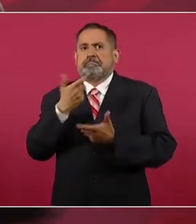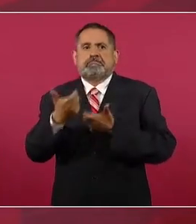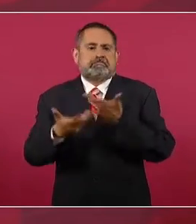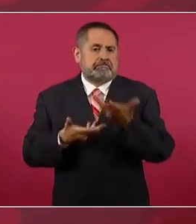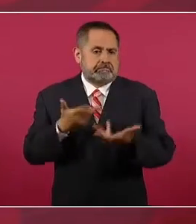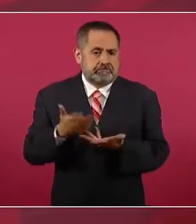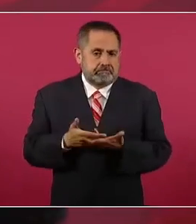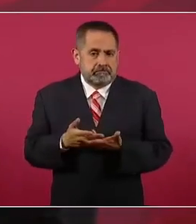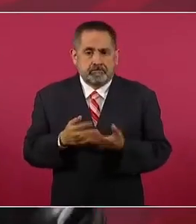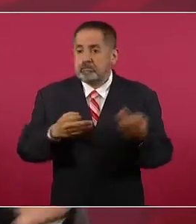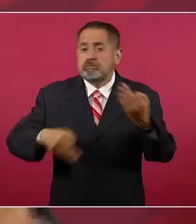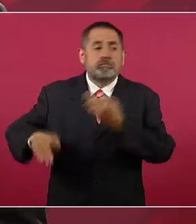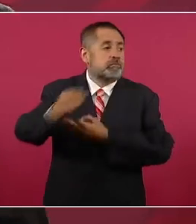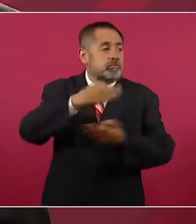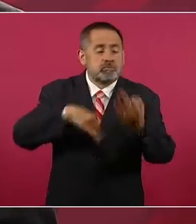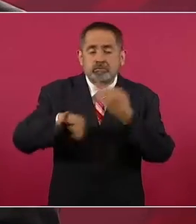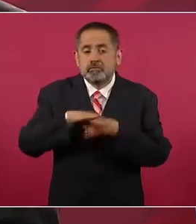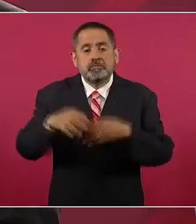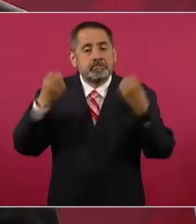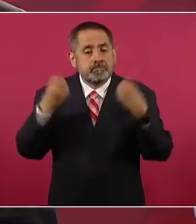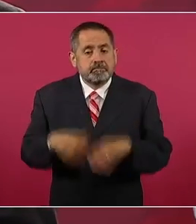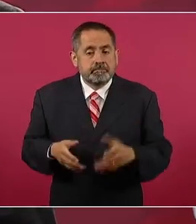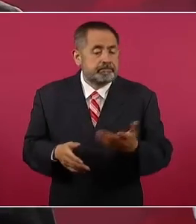a la economía de todos,